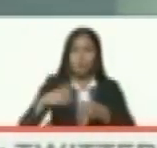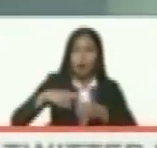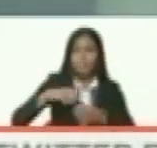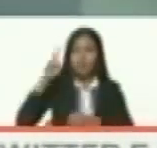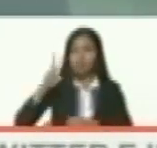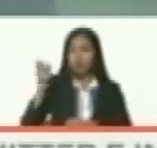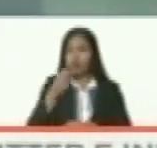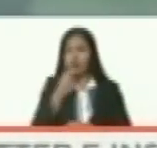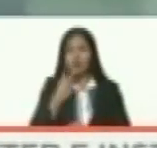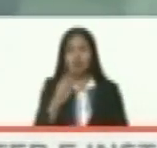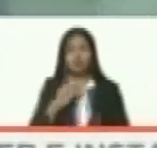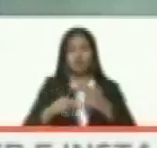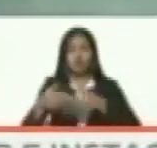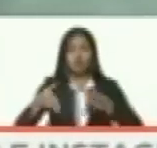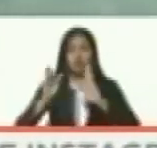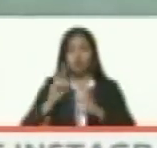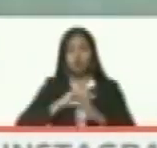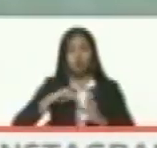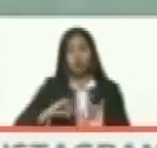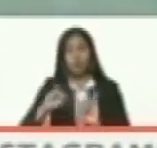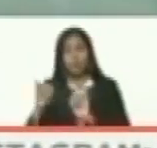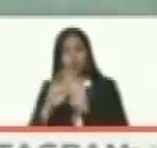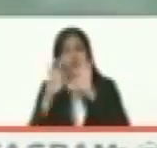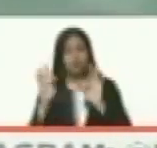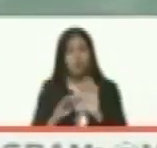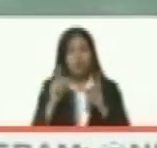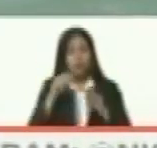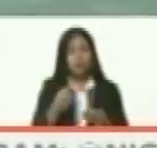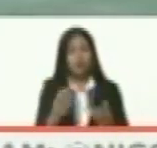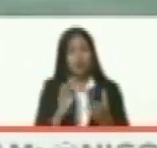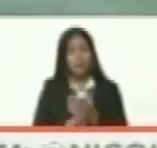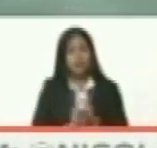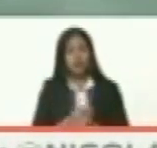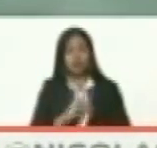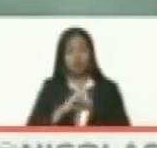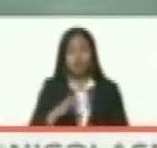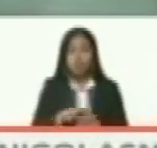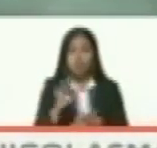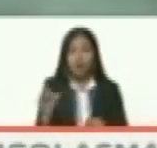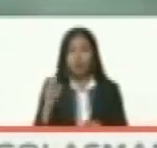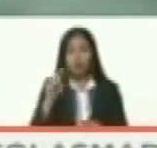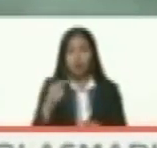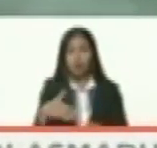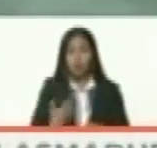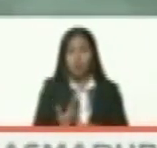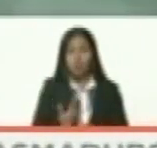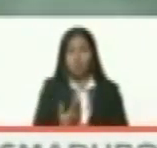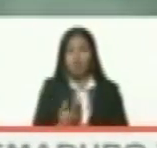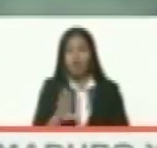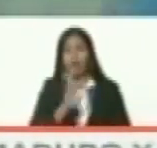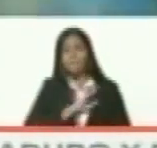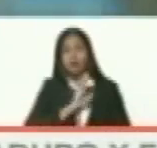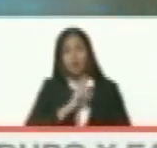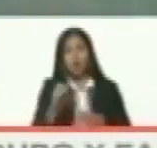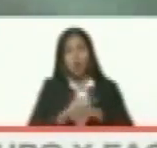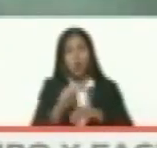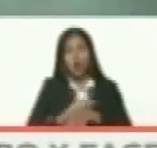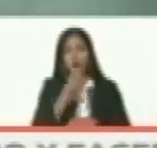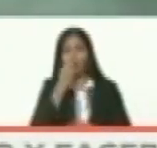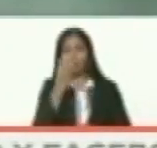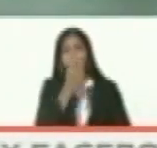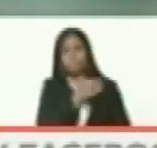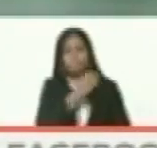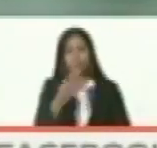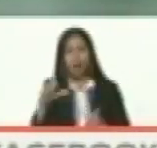estamos construyendo para ustedes, queridos compatriotas. Bueno, los voy a dejar para que sea el propio gobernador de La